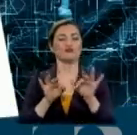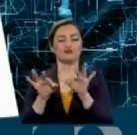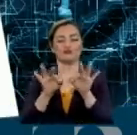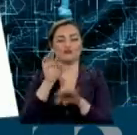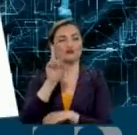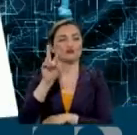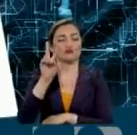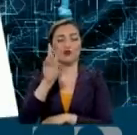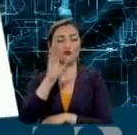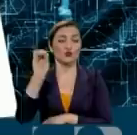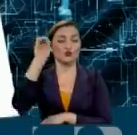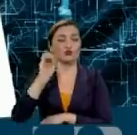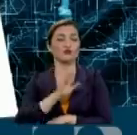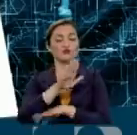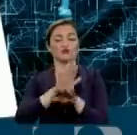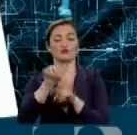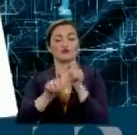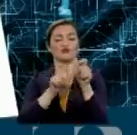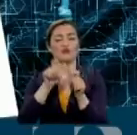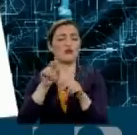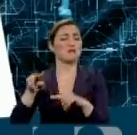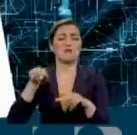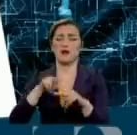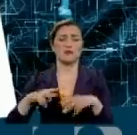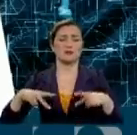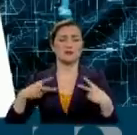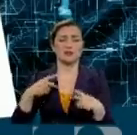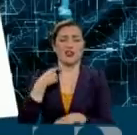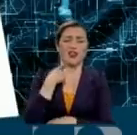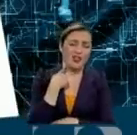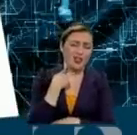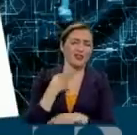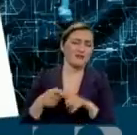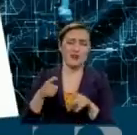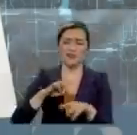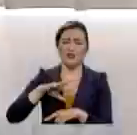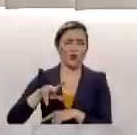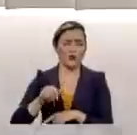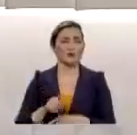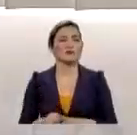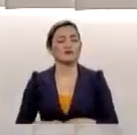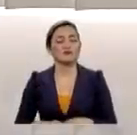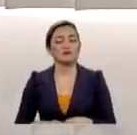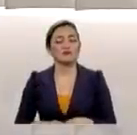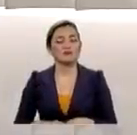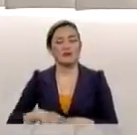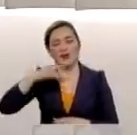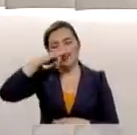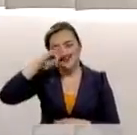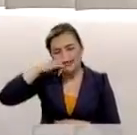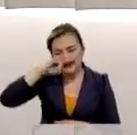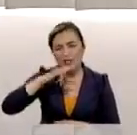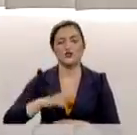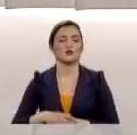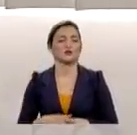el 22% se refiere a personas comunes que son afectadas de diferentes maneras. En muchos casos de niños,